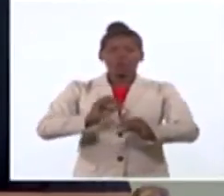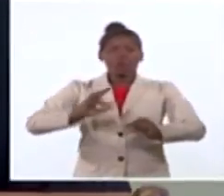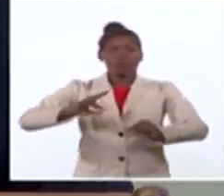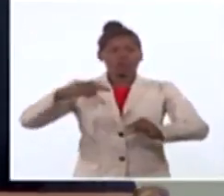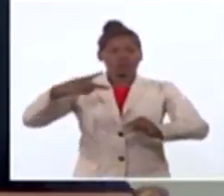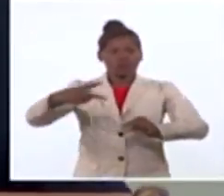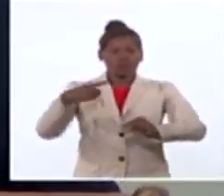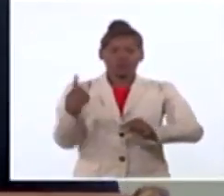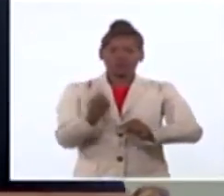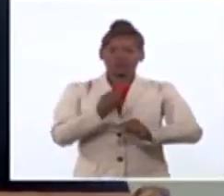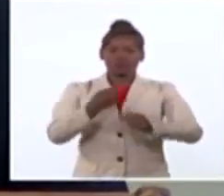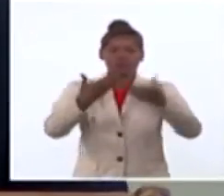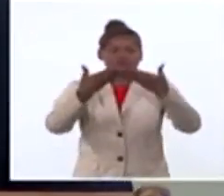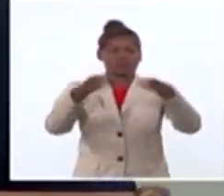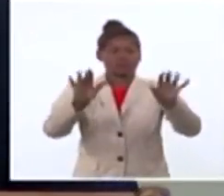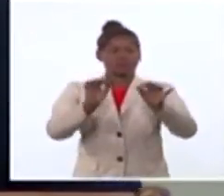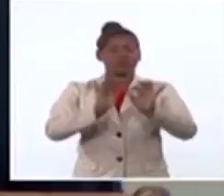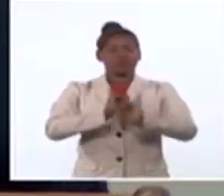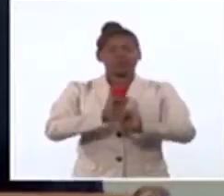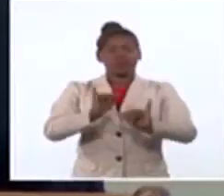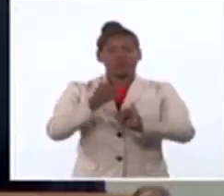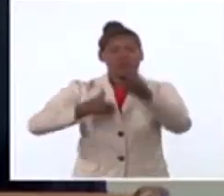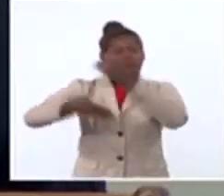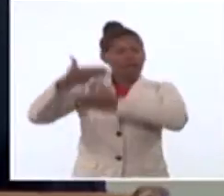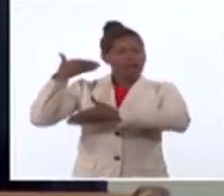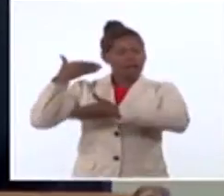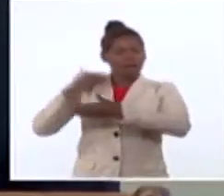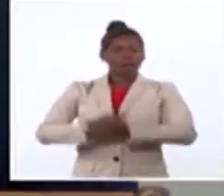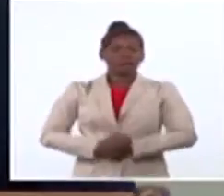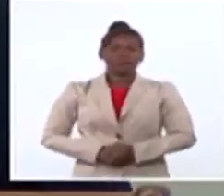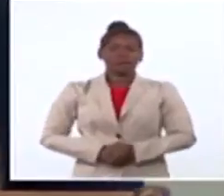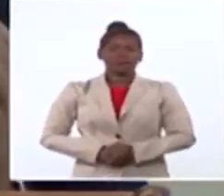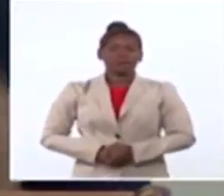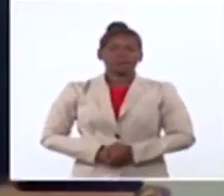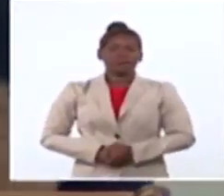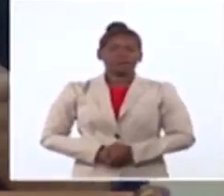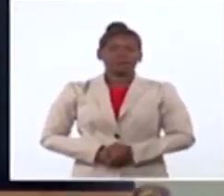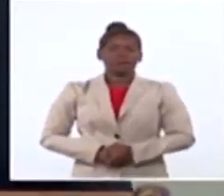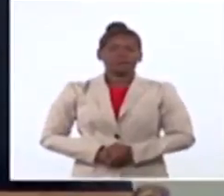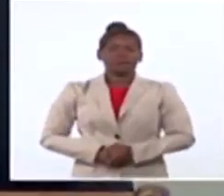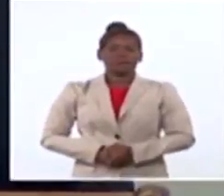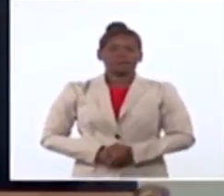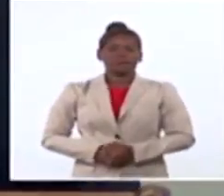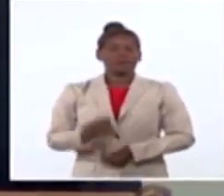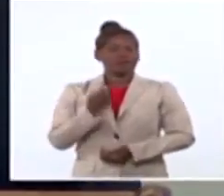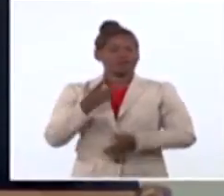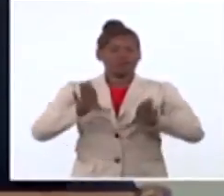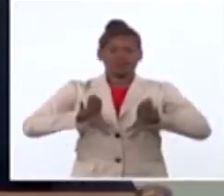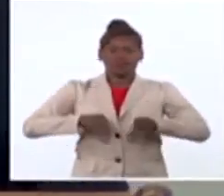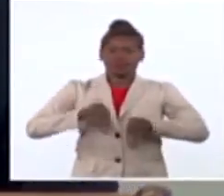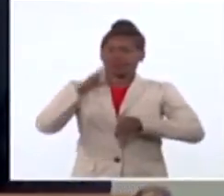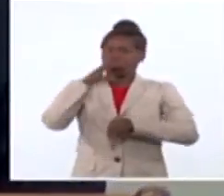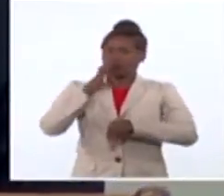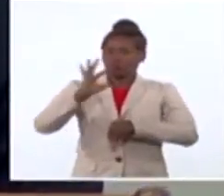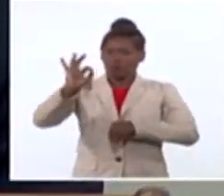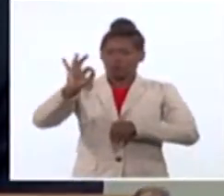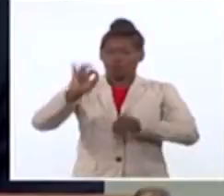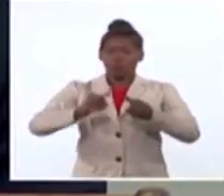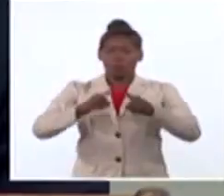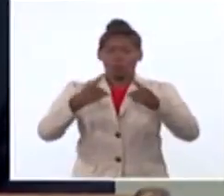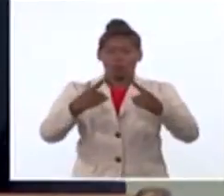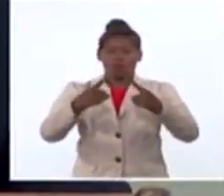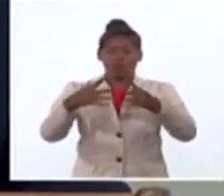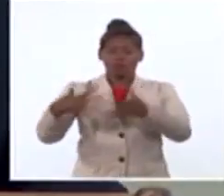ninguna manera que la agresión persistente del gobierno de los Estados